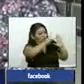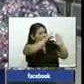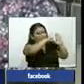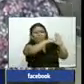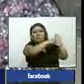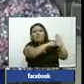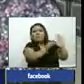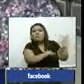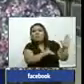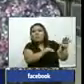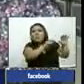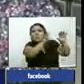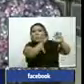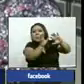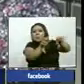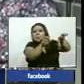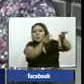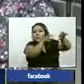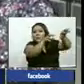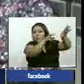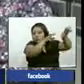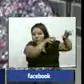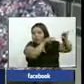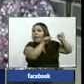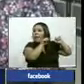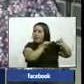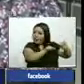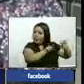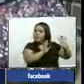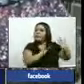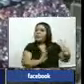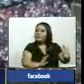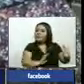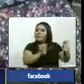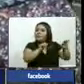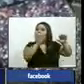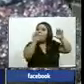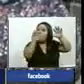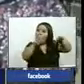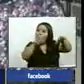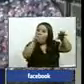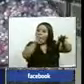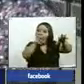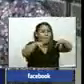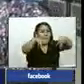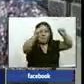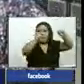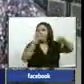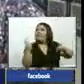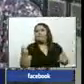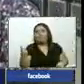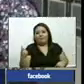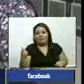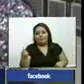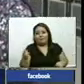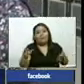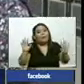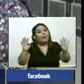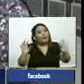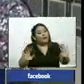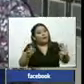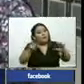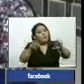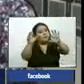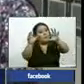ondulaciones, vaguadas o ondas tropicales todavía continúan, las lluvias no se van a quitar todavía, y esto pues